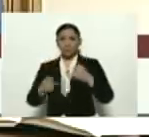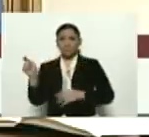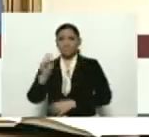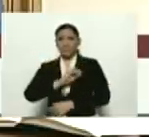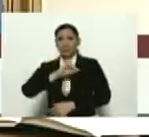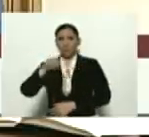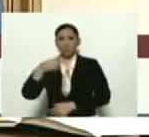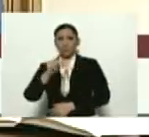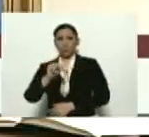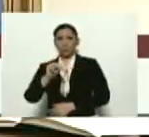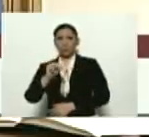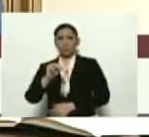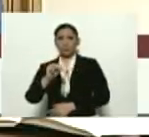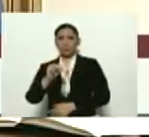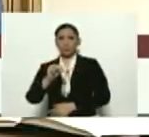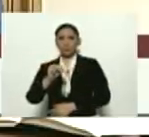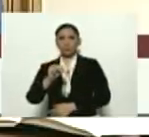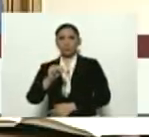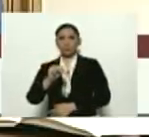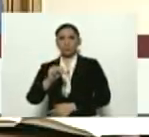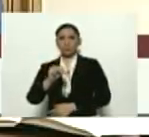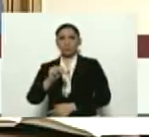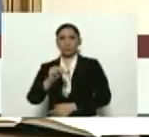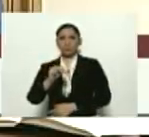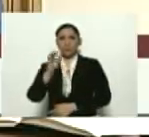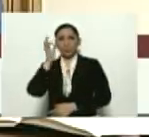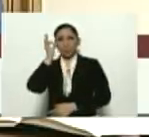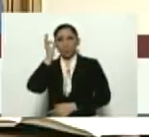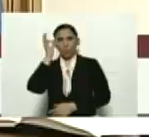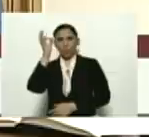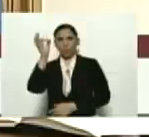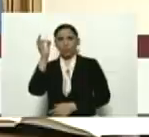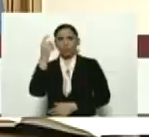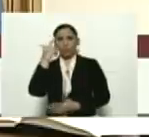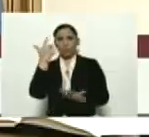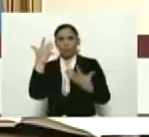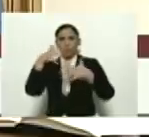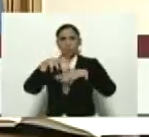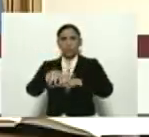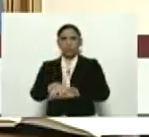junio. Un consejo conjunto